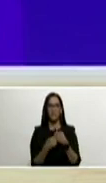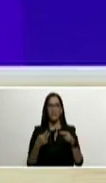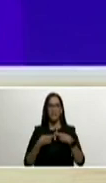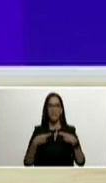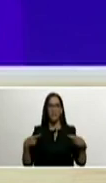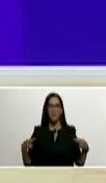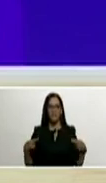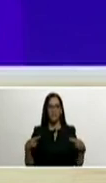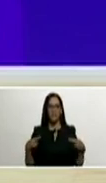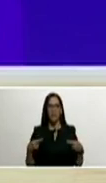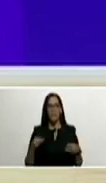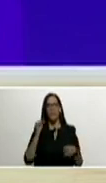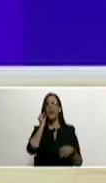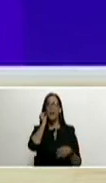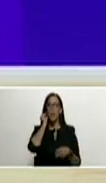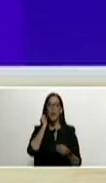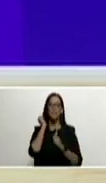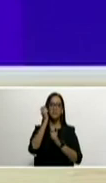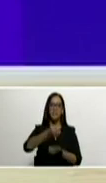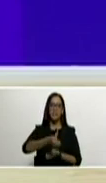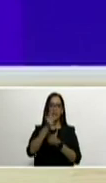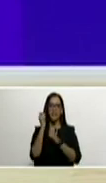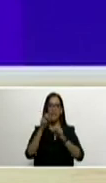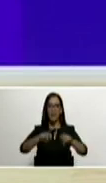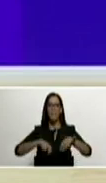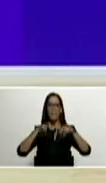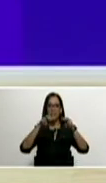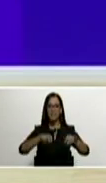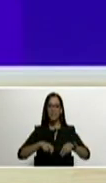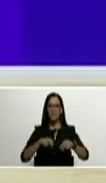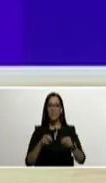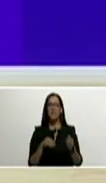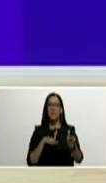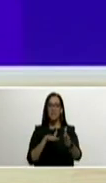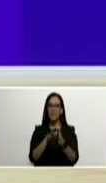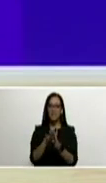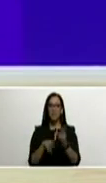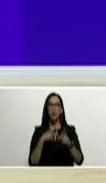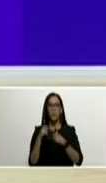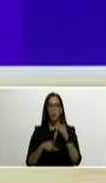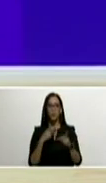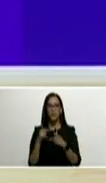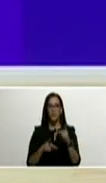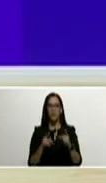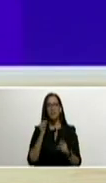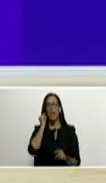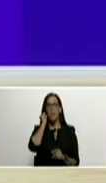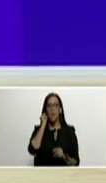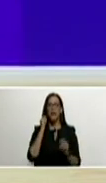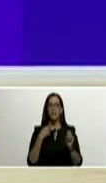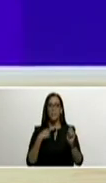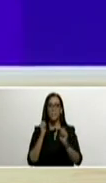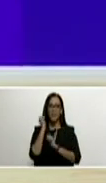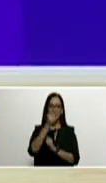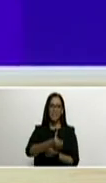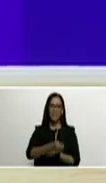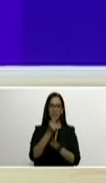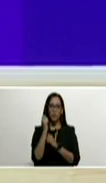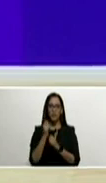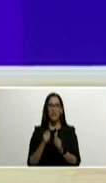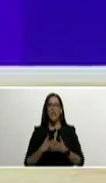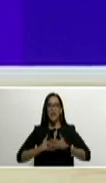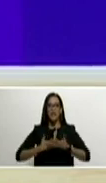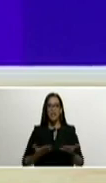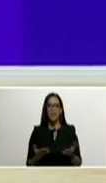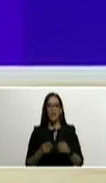redes para las mujeres pescadoras y campesinas y el desarrollo productivo de las mujeres pescadoras, la entrega